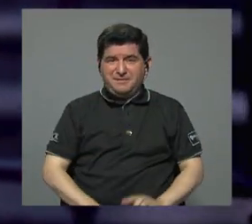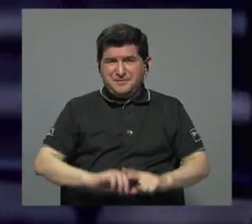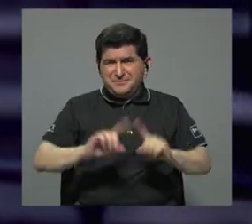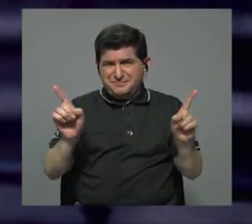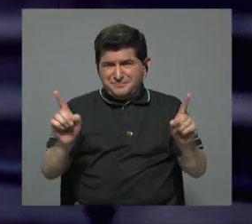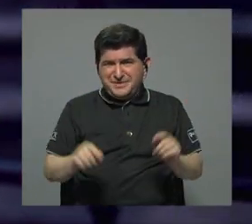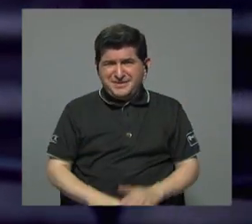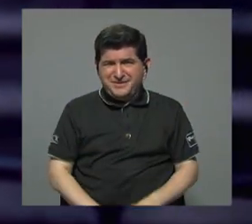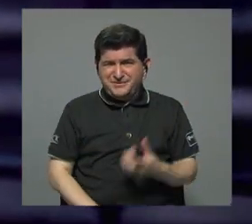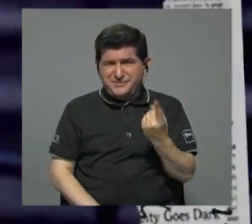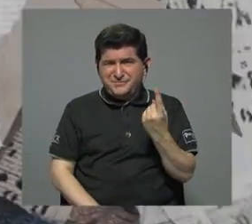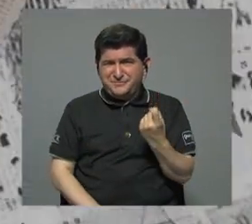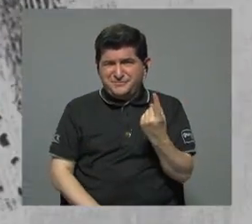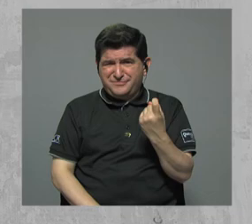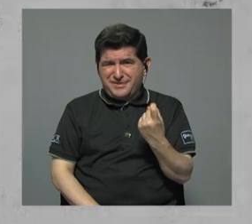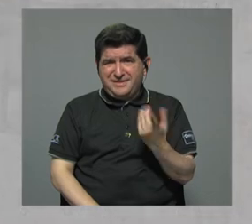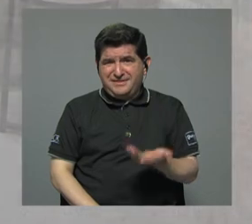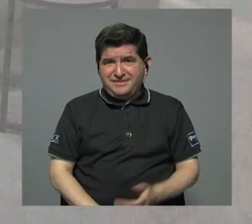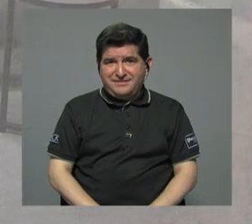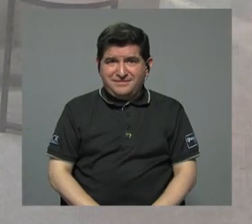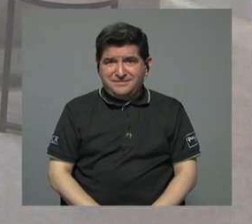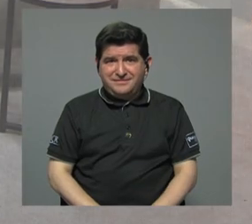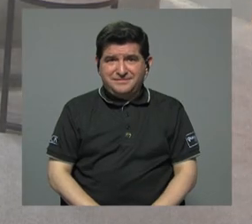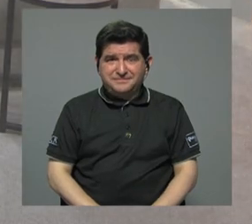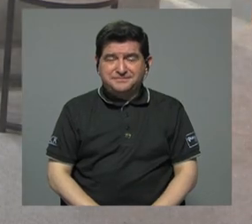como que hace falta algo más